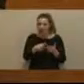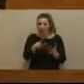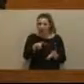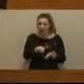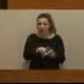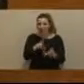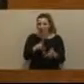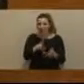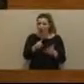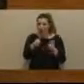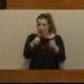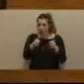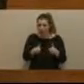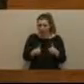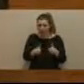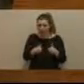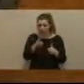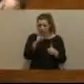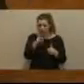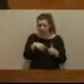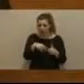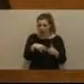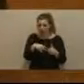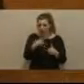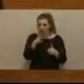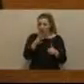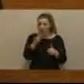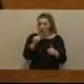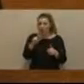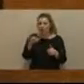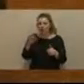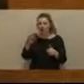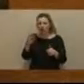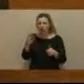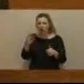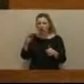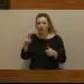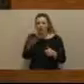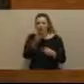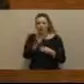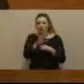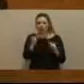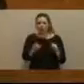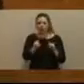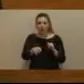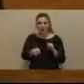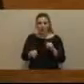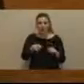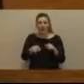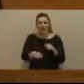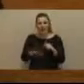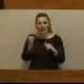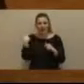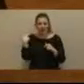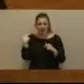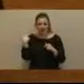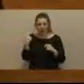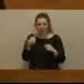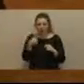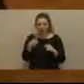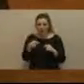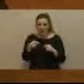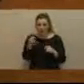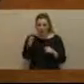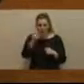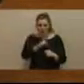un solo funcionario, que entre el señor Alberto Pérez Cueto, con correitos electrónicos, y el gerente anterior, señor Bañuelos, conocido militante socialista, se